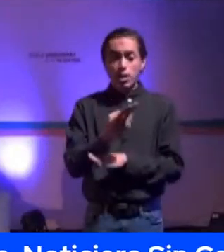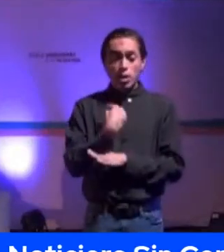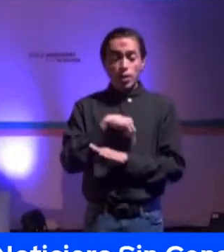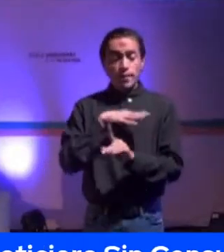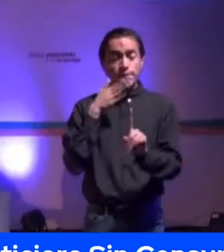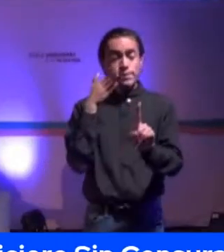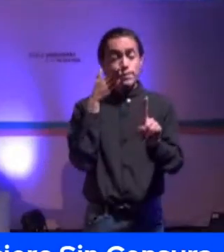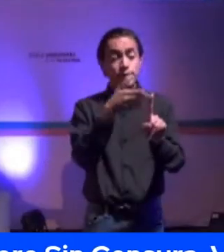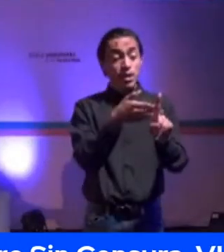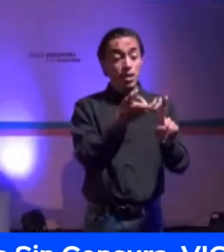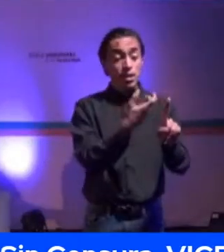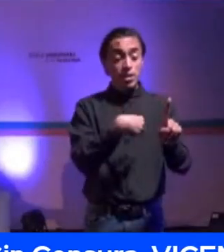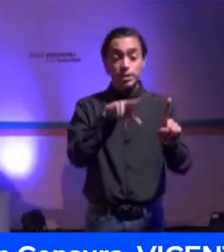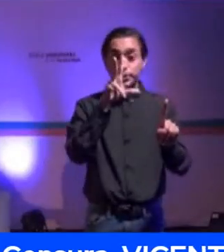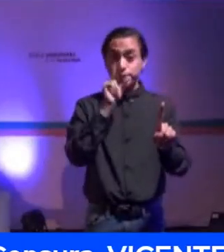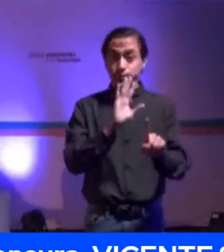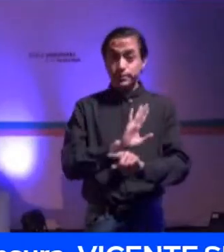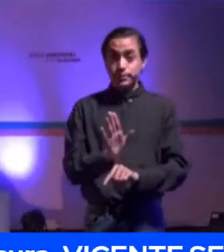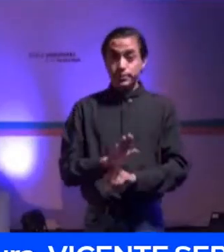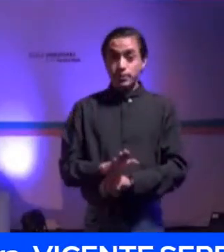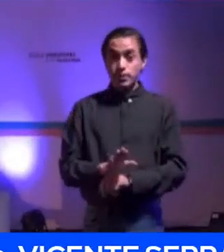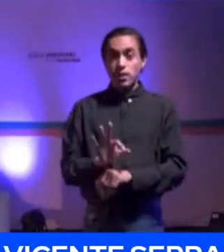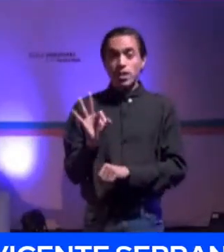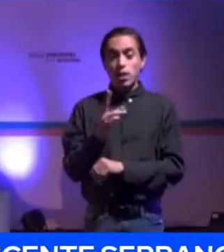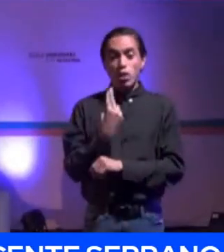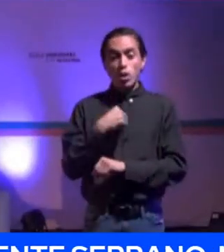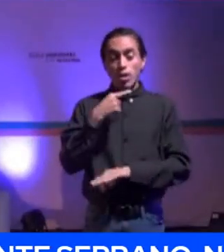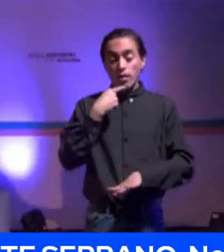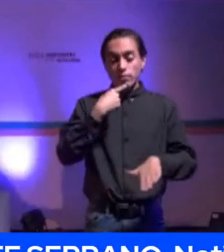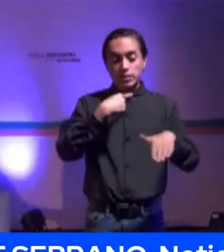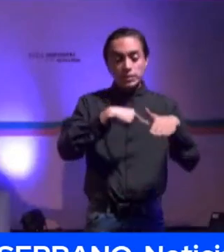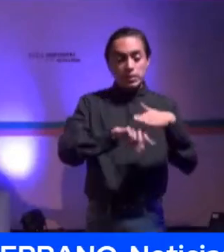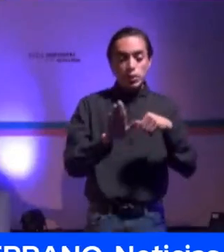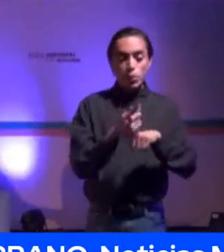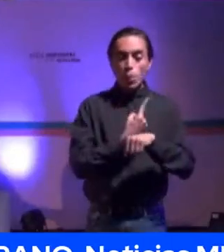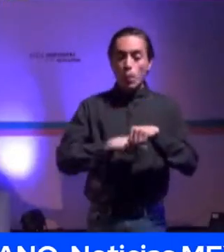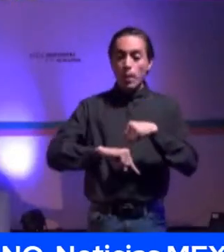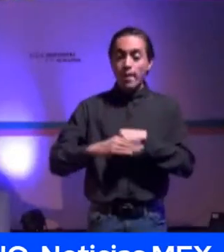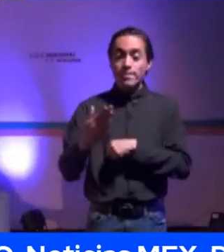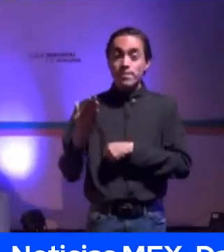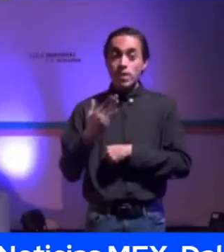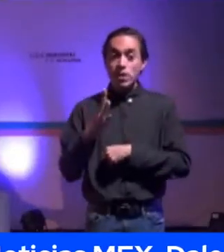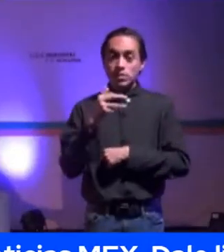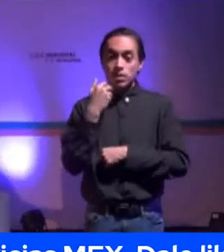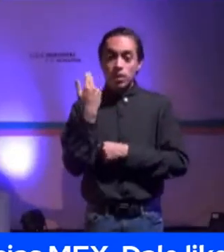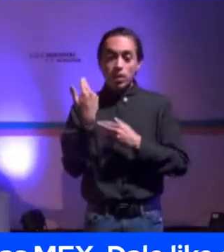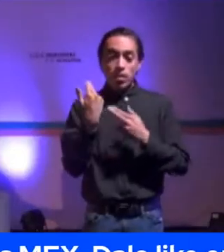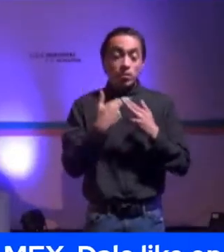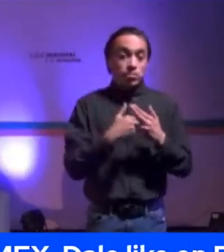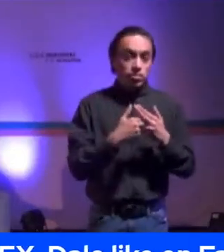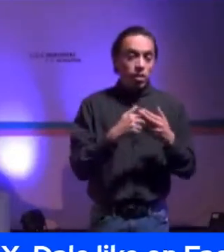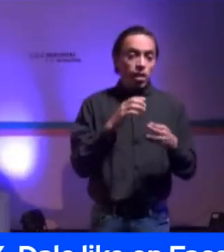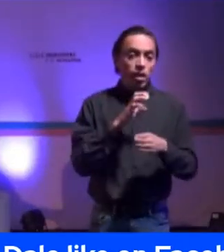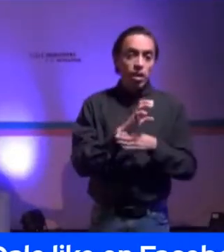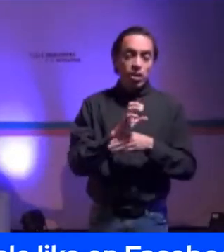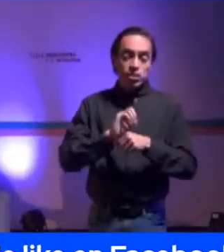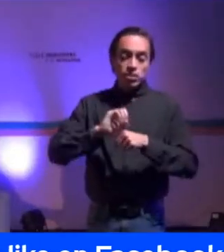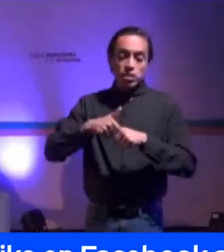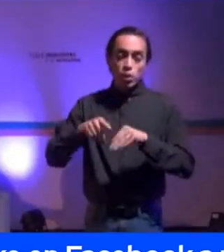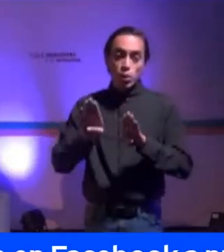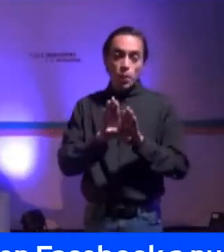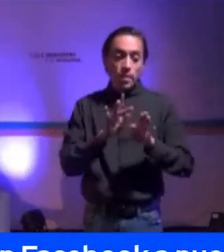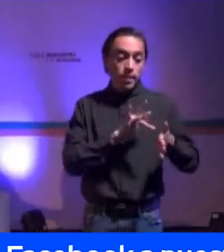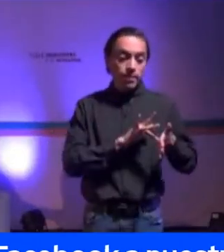ruta. Si denunciamos amenazas de muerte, no podemos solapar amenazas de